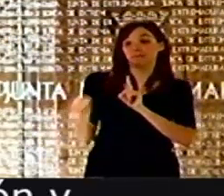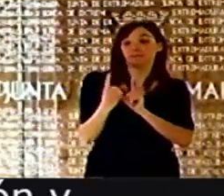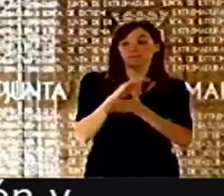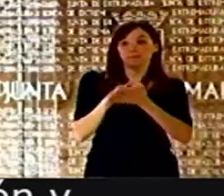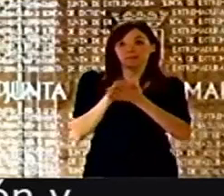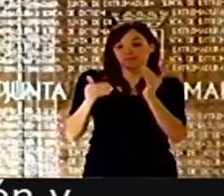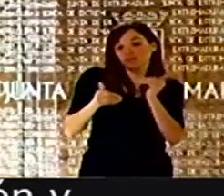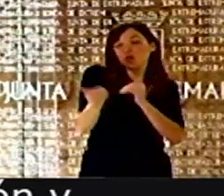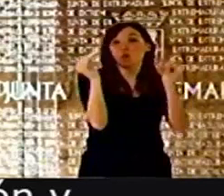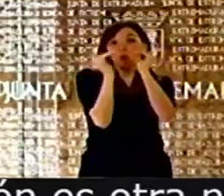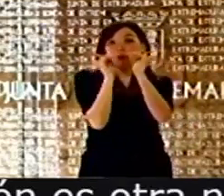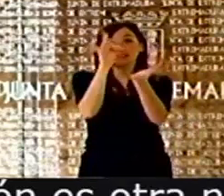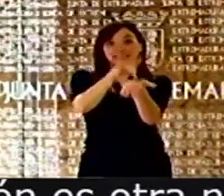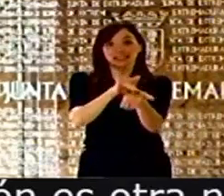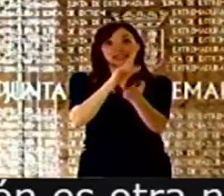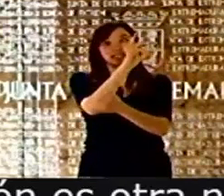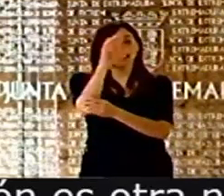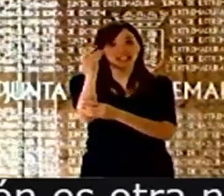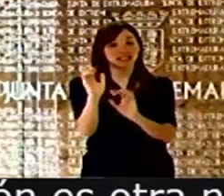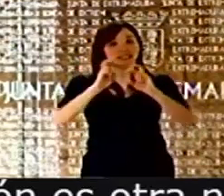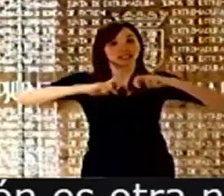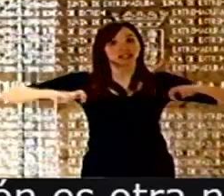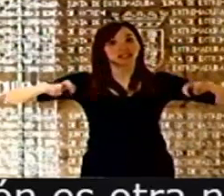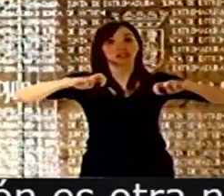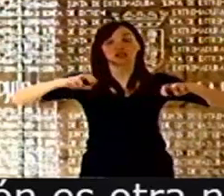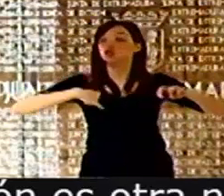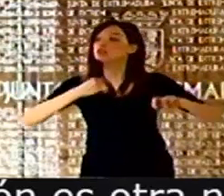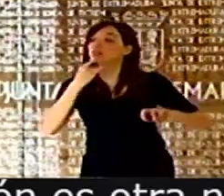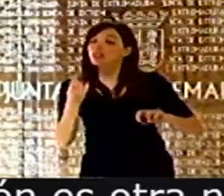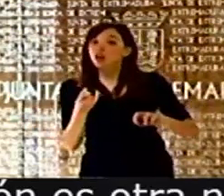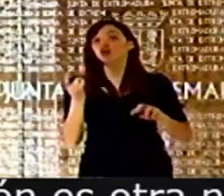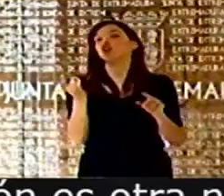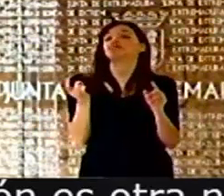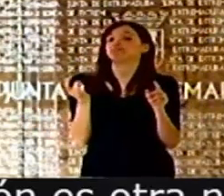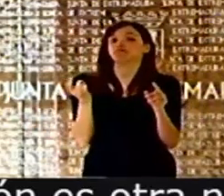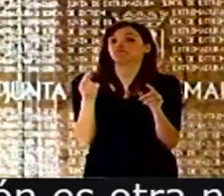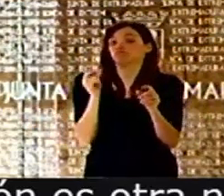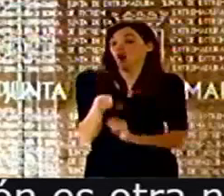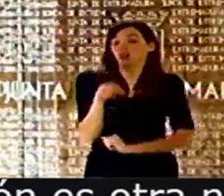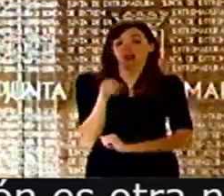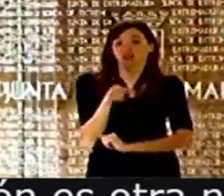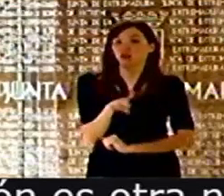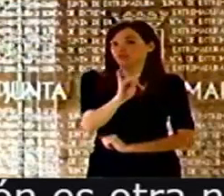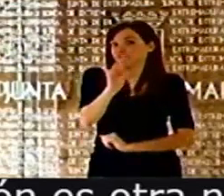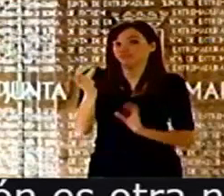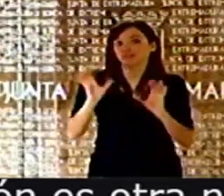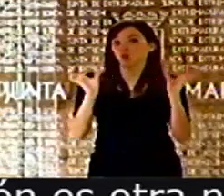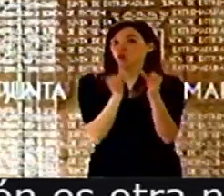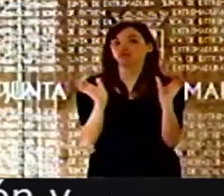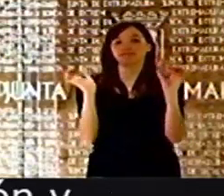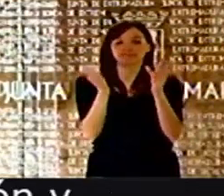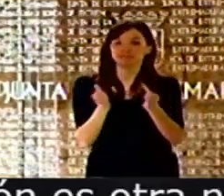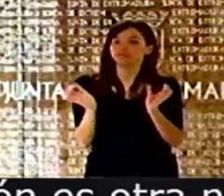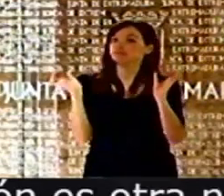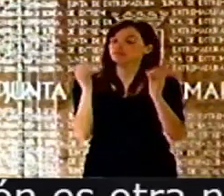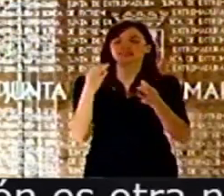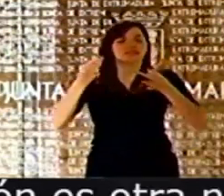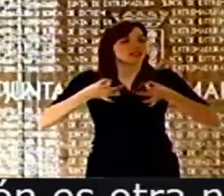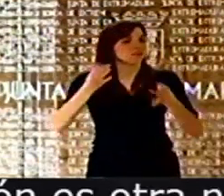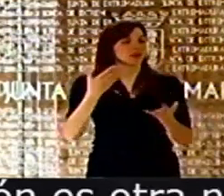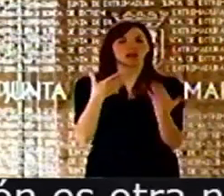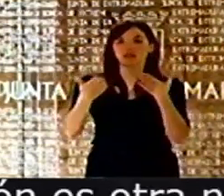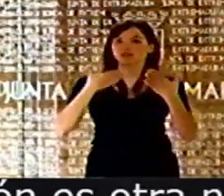una reunión con el Servicio Extremeño de Salud, a ese respecto yo le digo que no es la primera y que vamos siempre, a través del diálogo